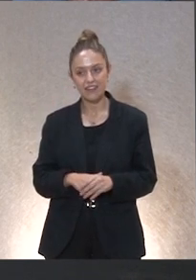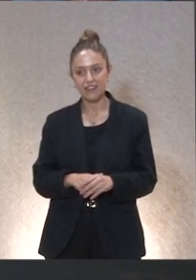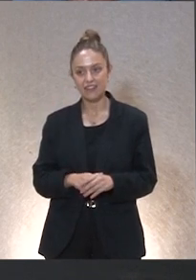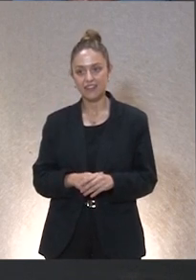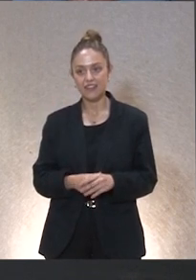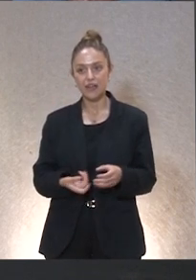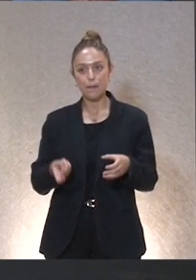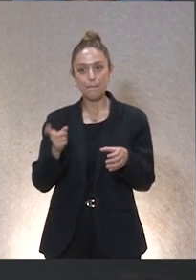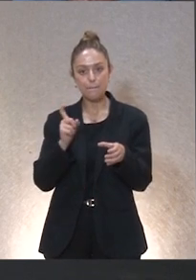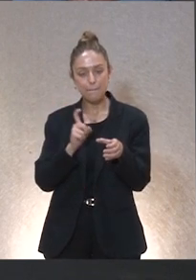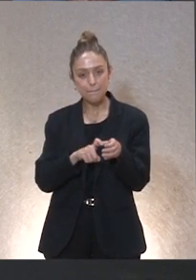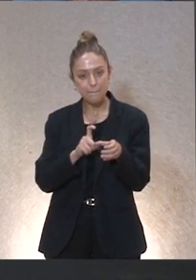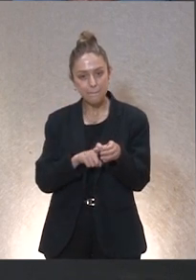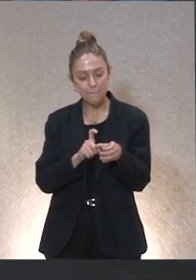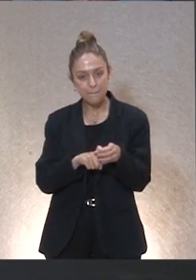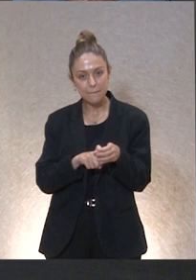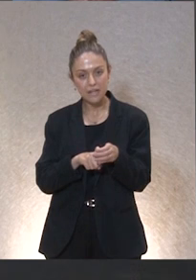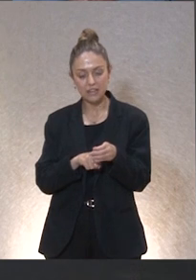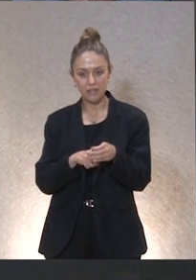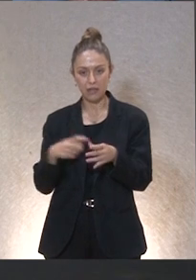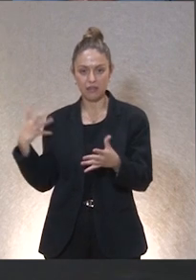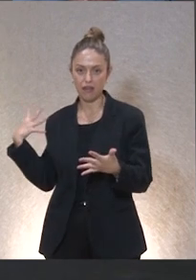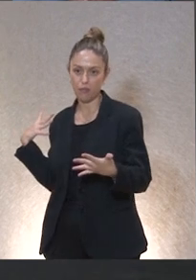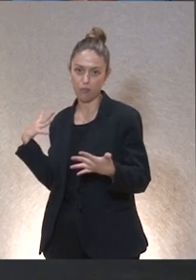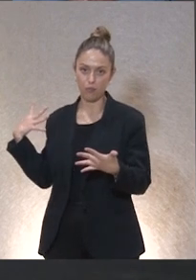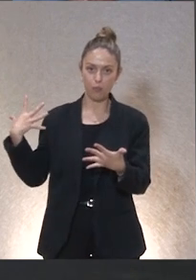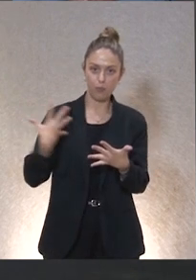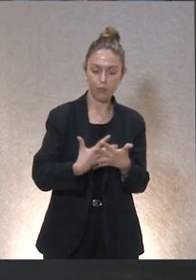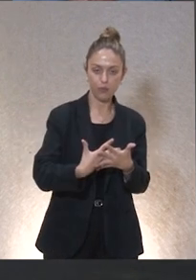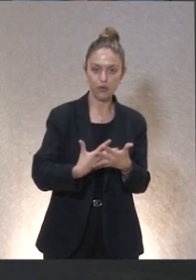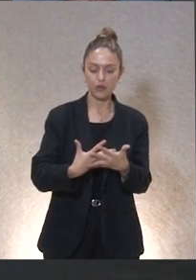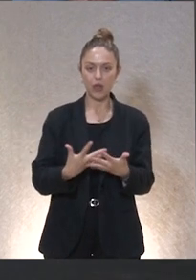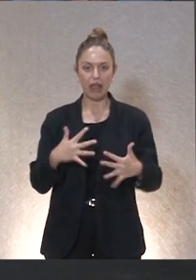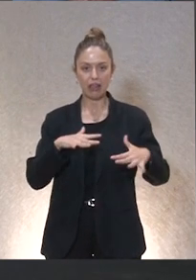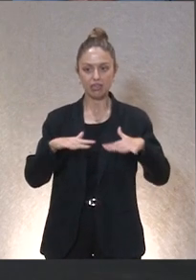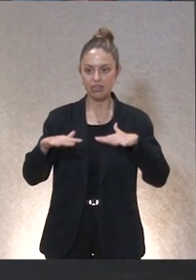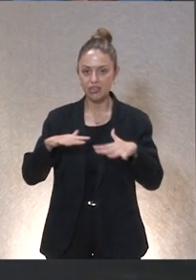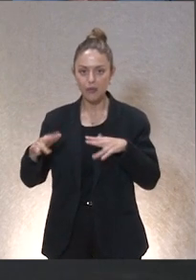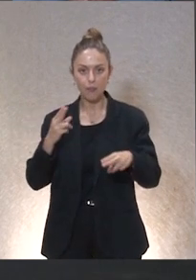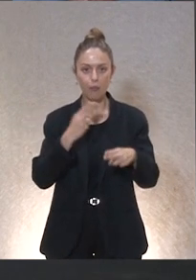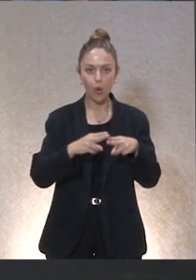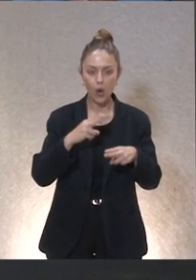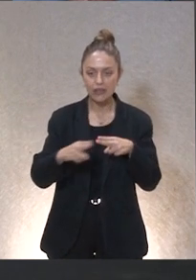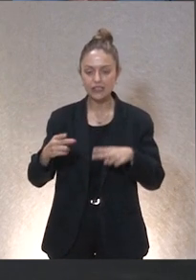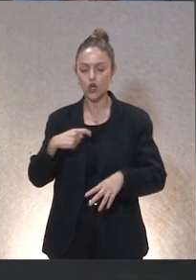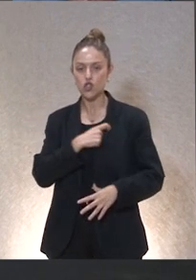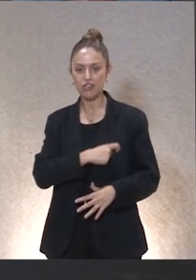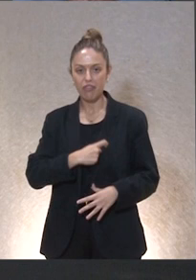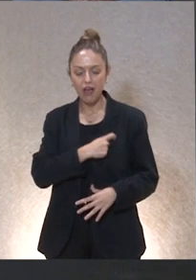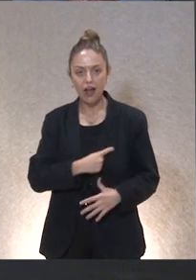un participante de ya de con mucho recorrido en el activismo asociativo político sindical